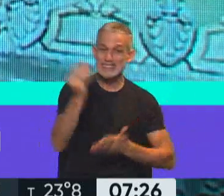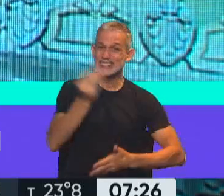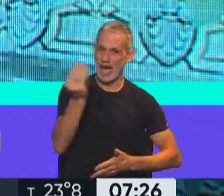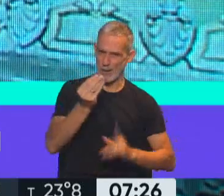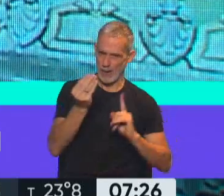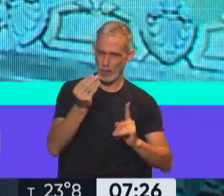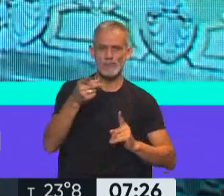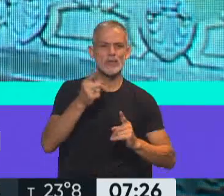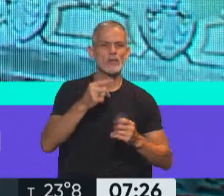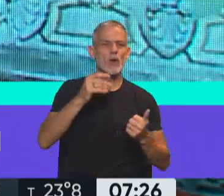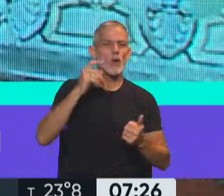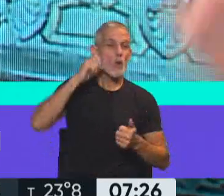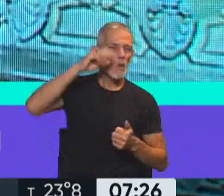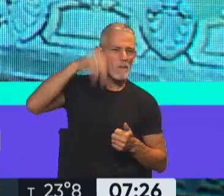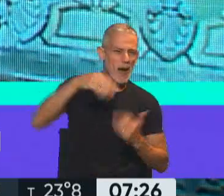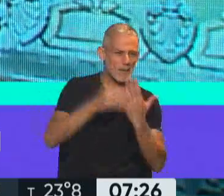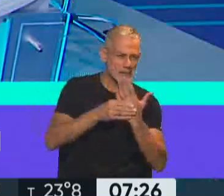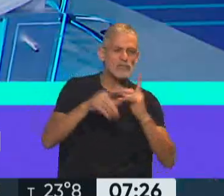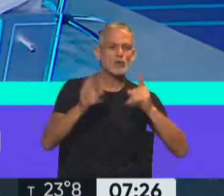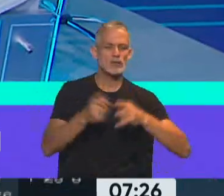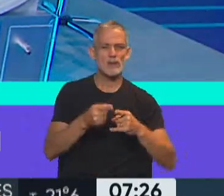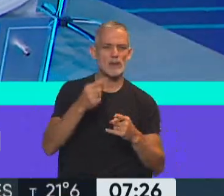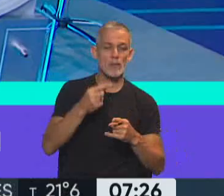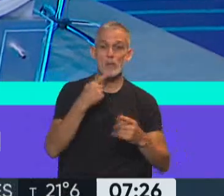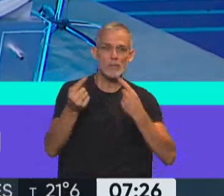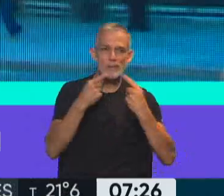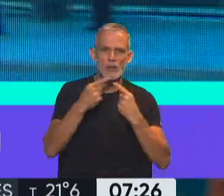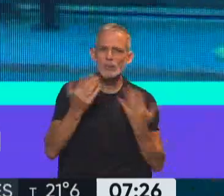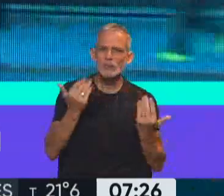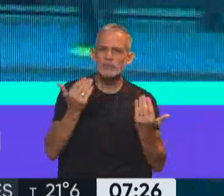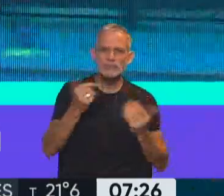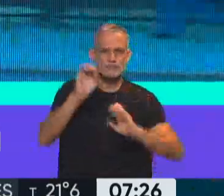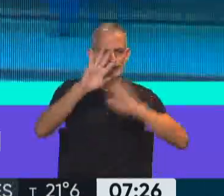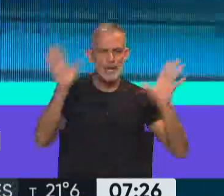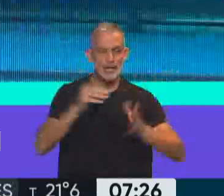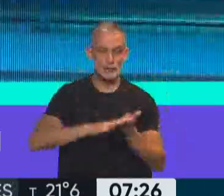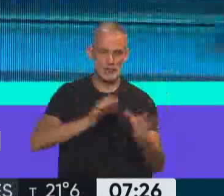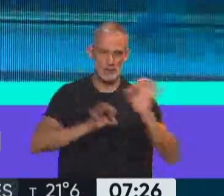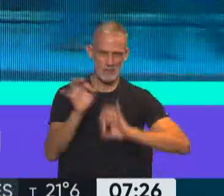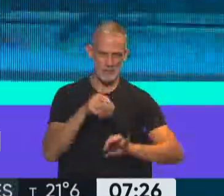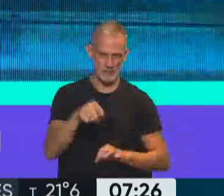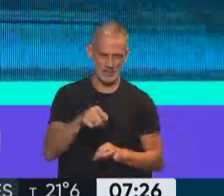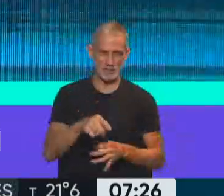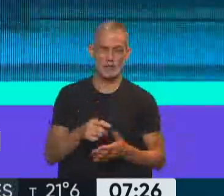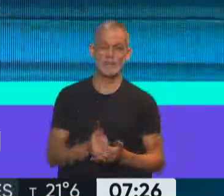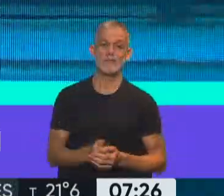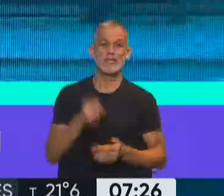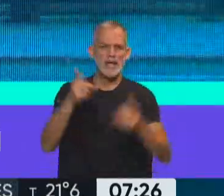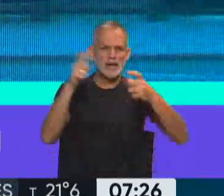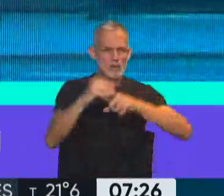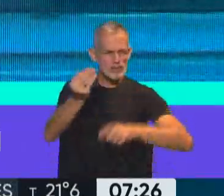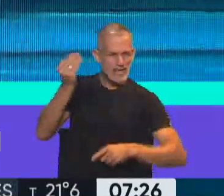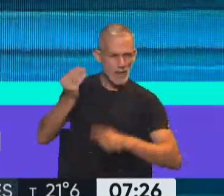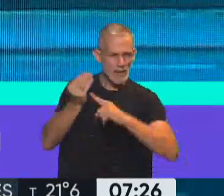allí estuvo martín guzmán también como bueno para tratar de responder todas las dudas que estaban relacionados con este proyecto de entendimiento de esa reunión del sábado